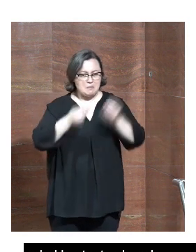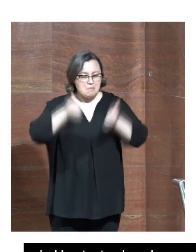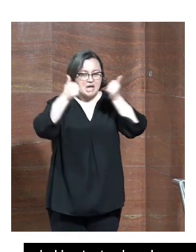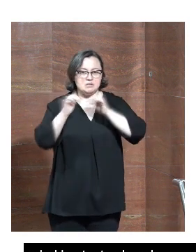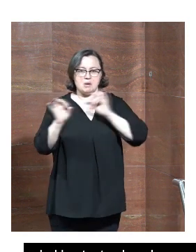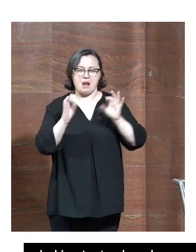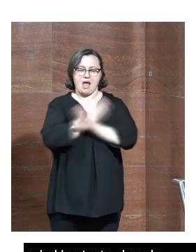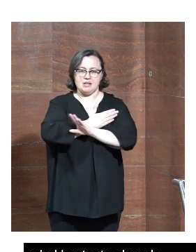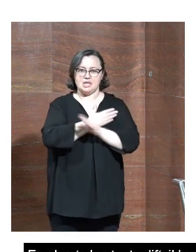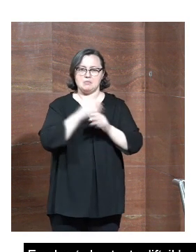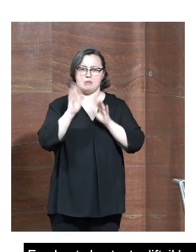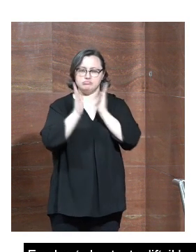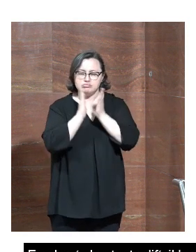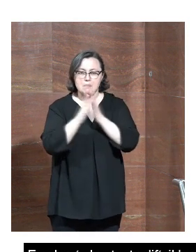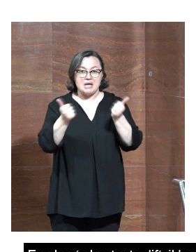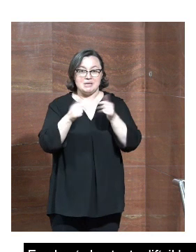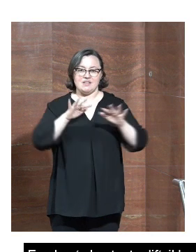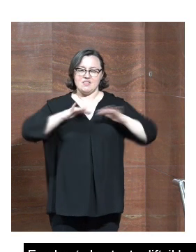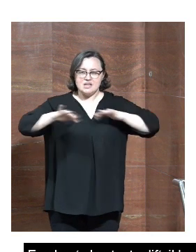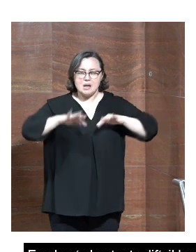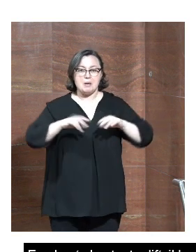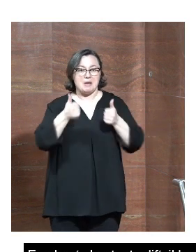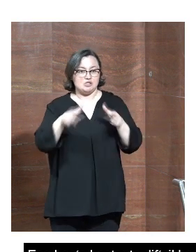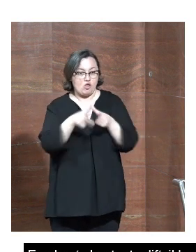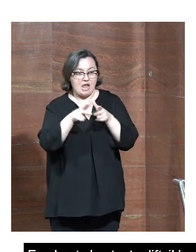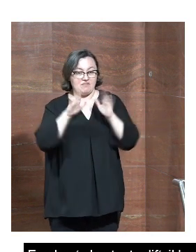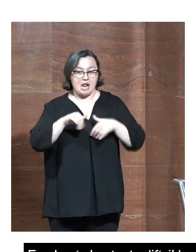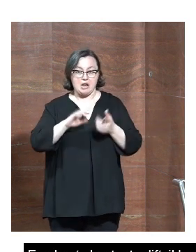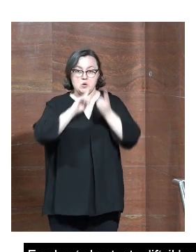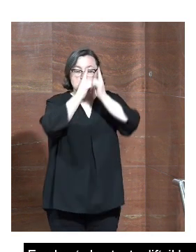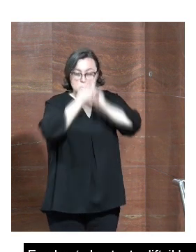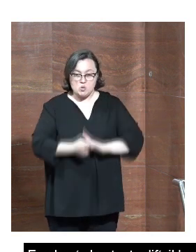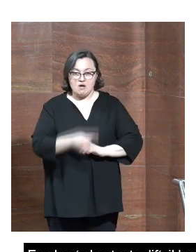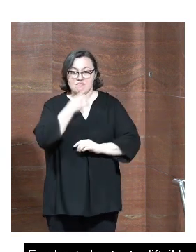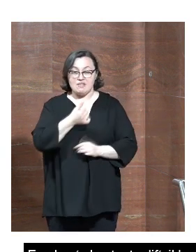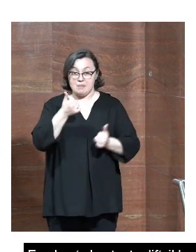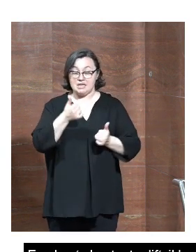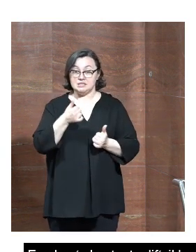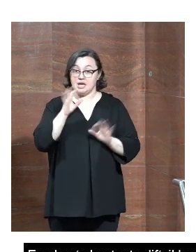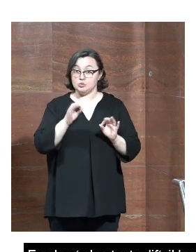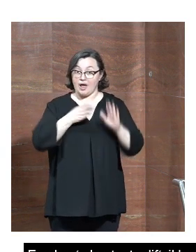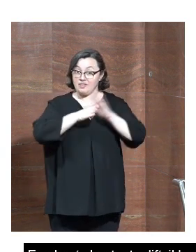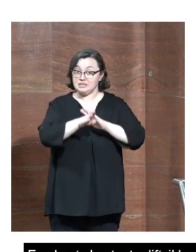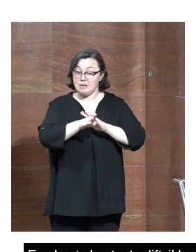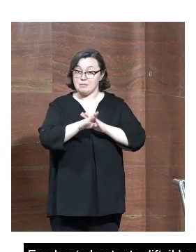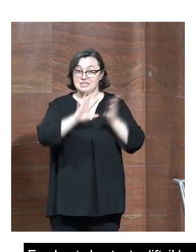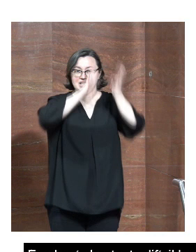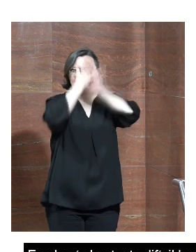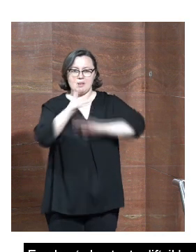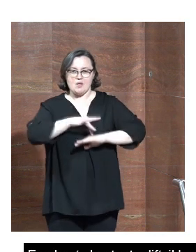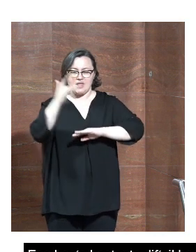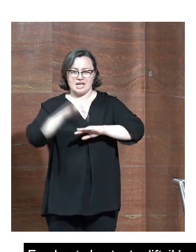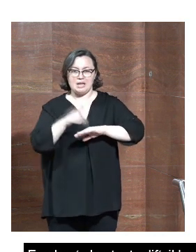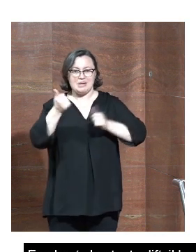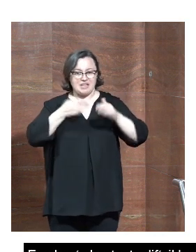más preparada, más dinámica y más social, va a jugar a favor de la accesibilidad, de la transformación